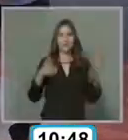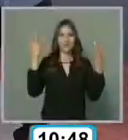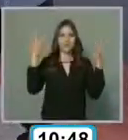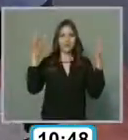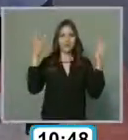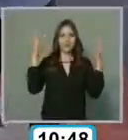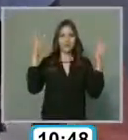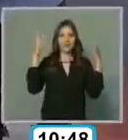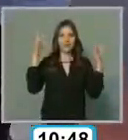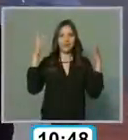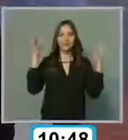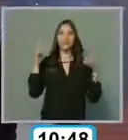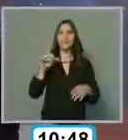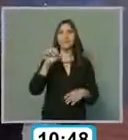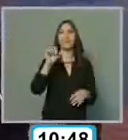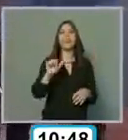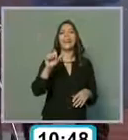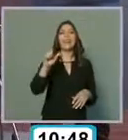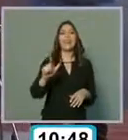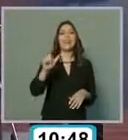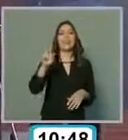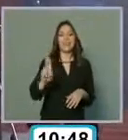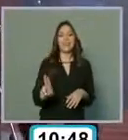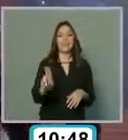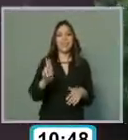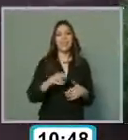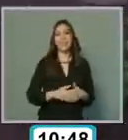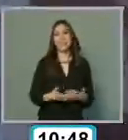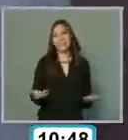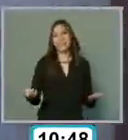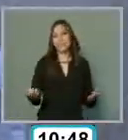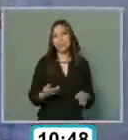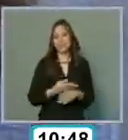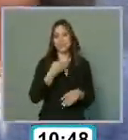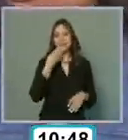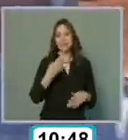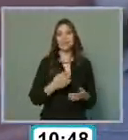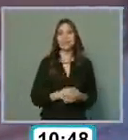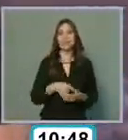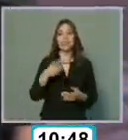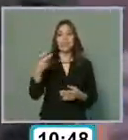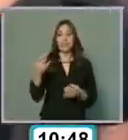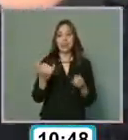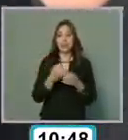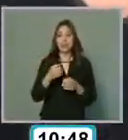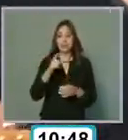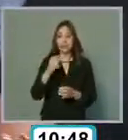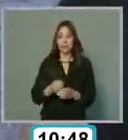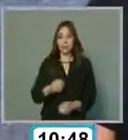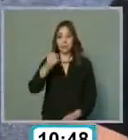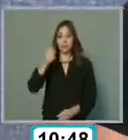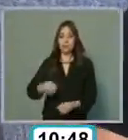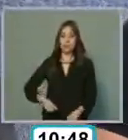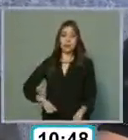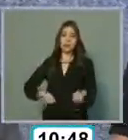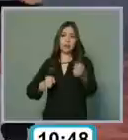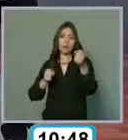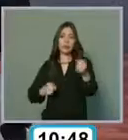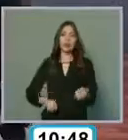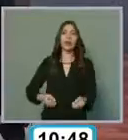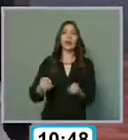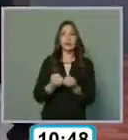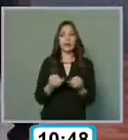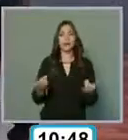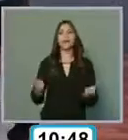Aplauso para Alu. Muchachos. Bueno, esto es como mi instrumento, ¿no? Eso, exacto. Sí. Bien Freddie Mercury. Sí, ¿verdad? Oigan,